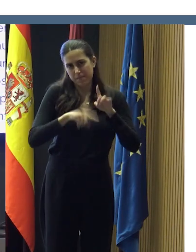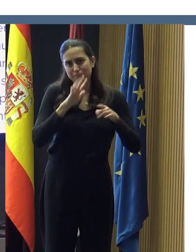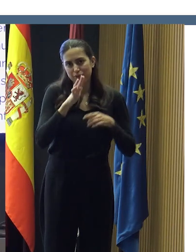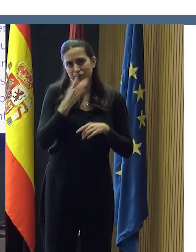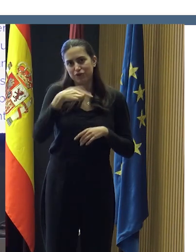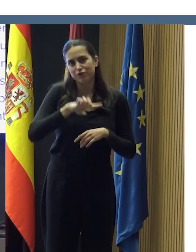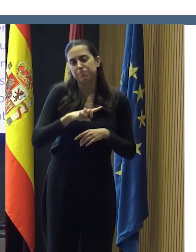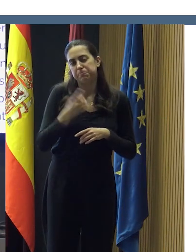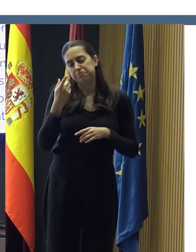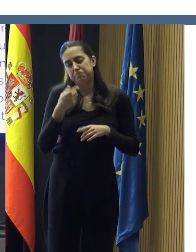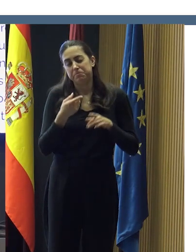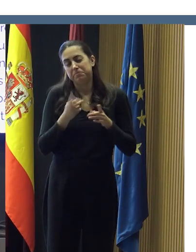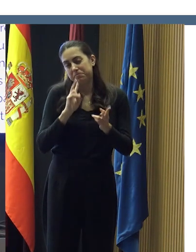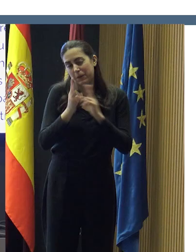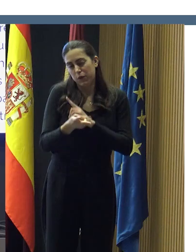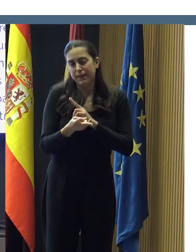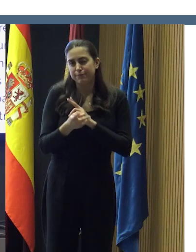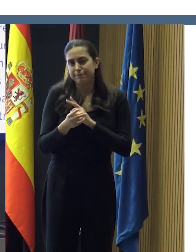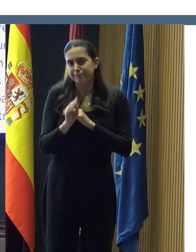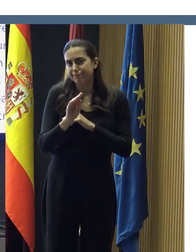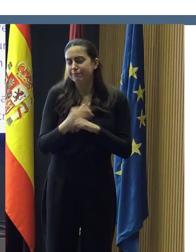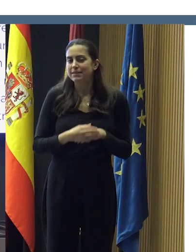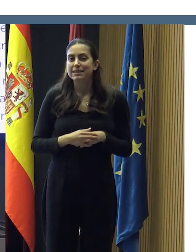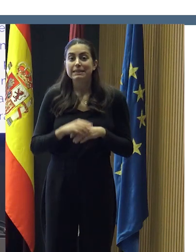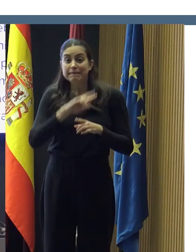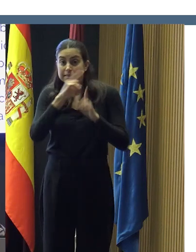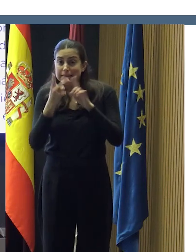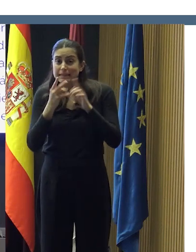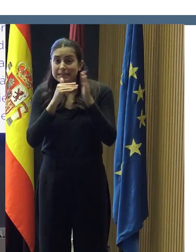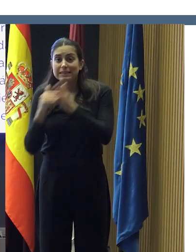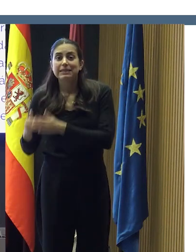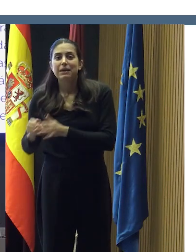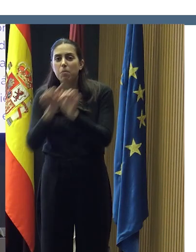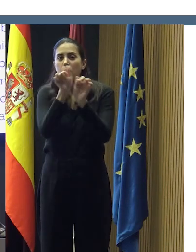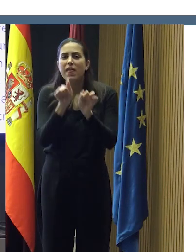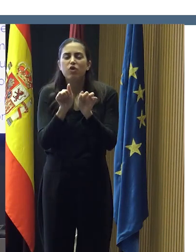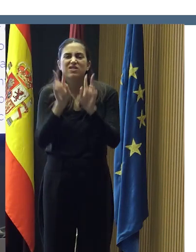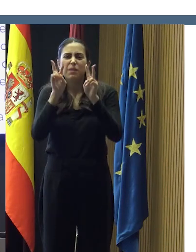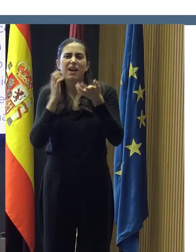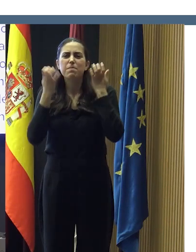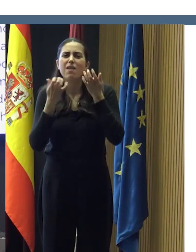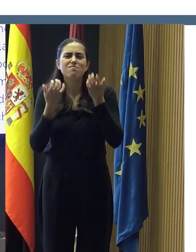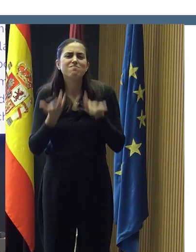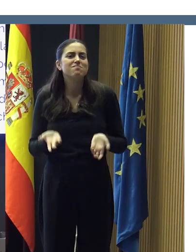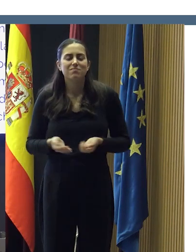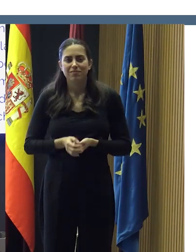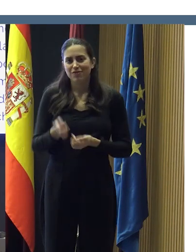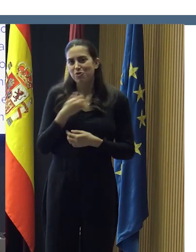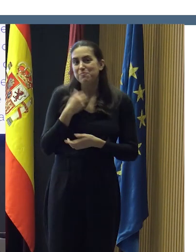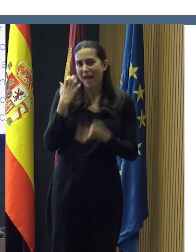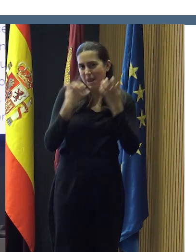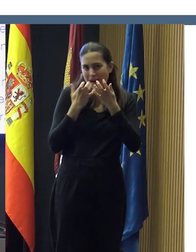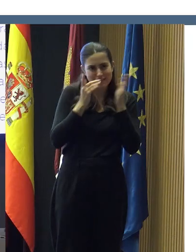eso, que eso contesta a tu pregunta. Y por otro lado, los modelos. Me gusta mucho que me digas esto porque yo he trabajado un poco con todo,